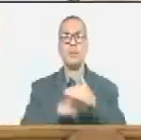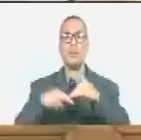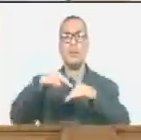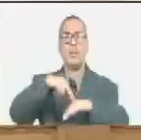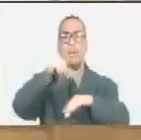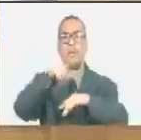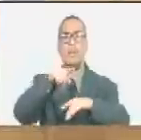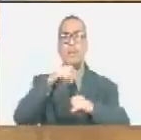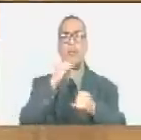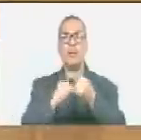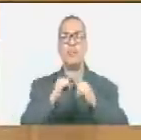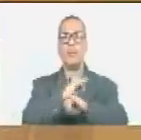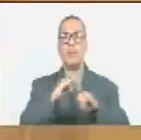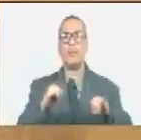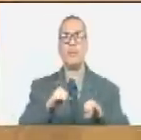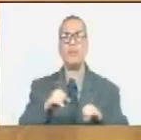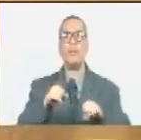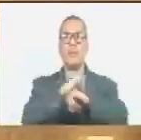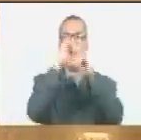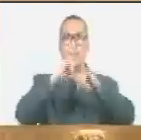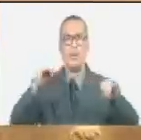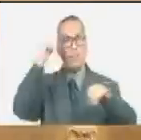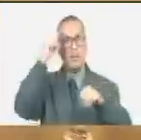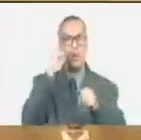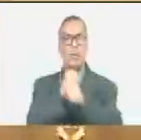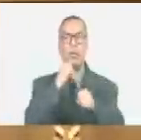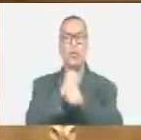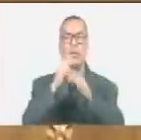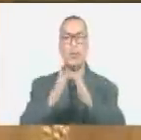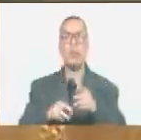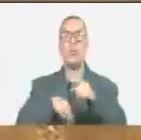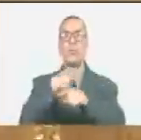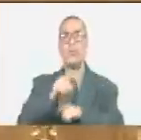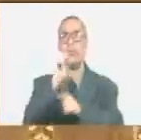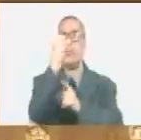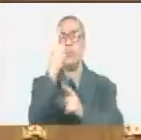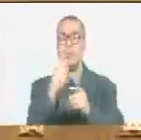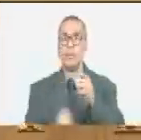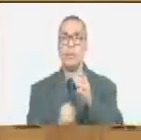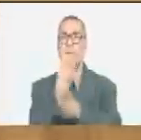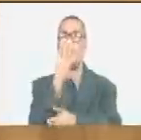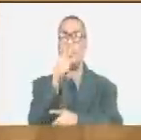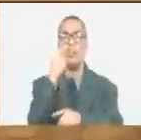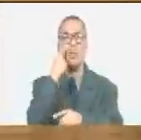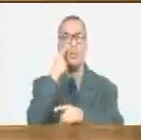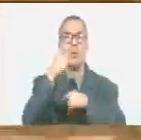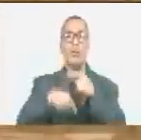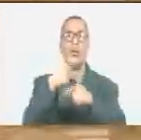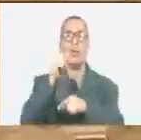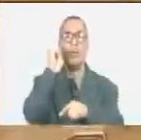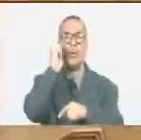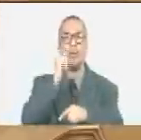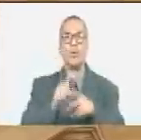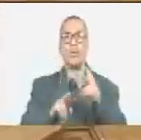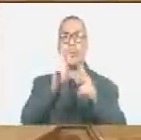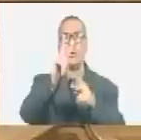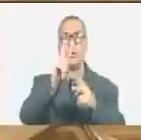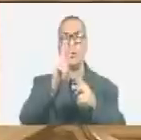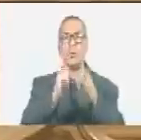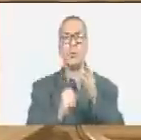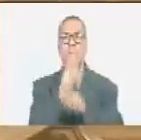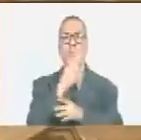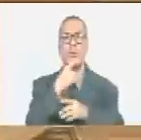la sesión. Feliz día de las trabajadoras y los trabajadores el próximo 1 de mayo y nos vemos aquí el sábado 2 de mayo para